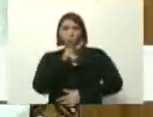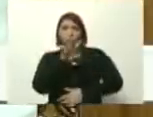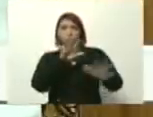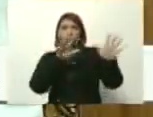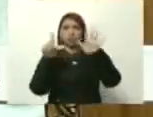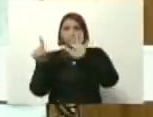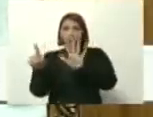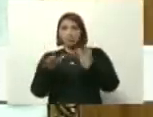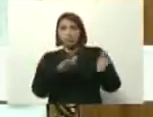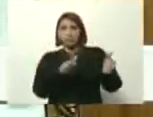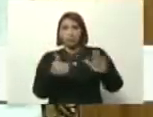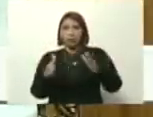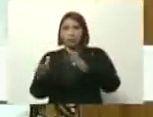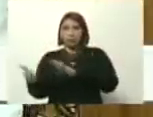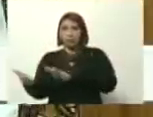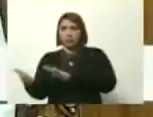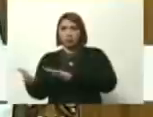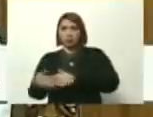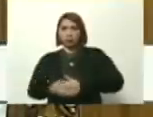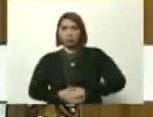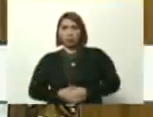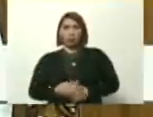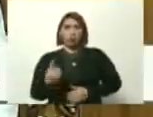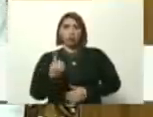5.216 fallecidos y solo